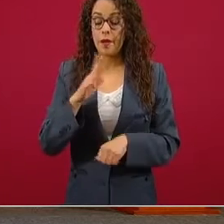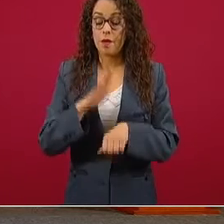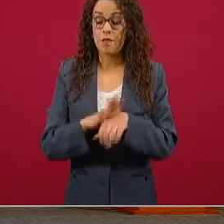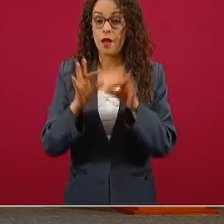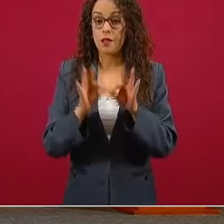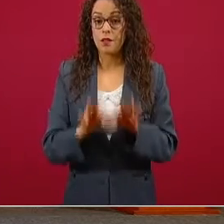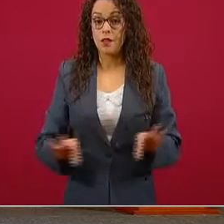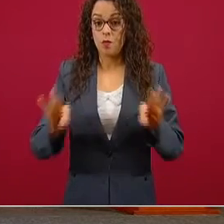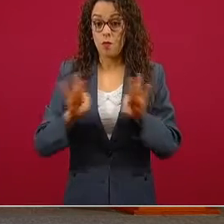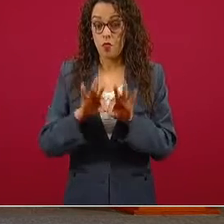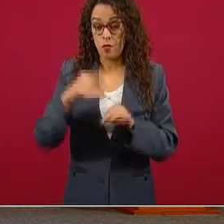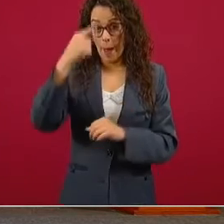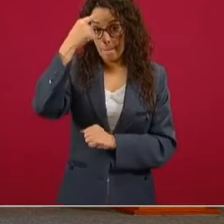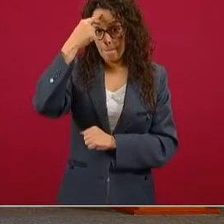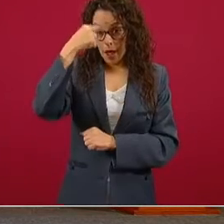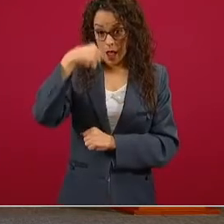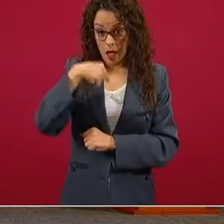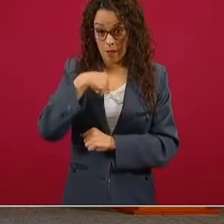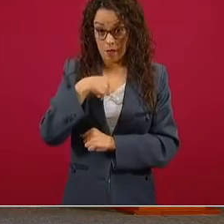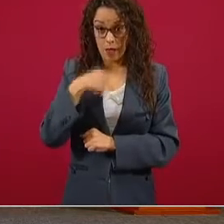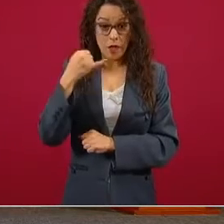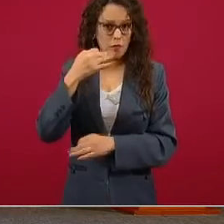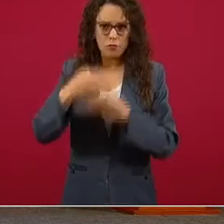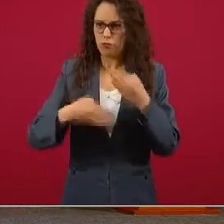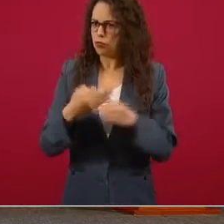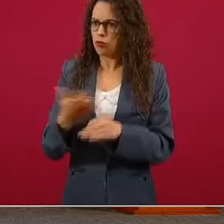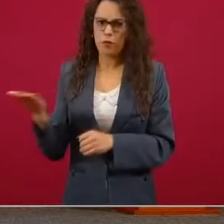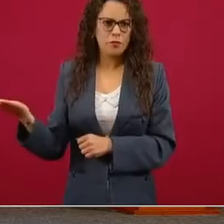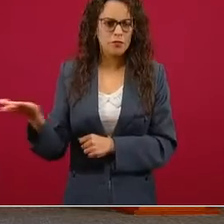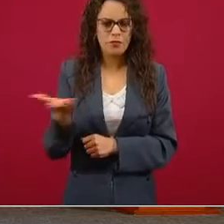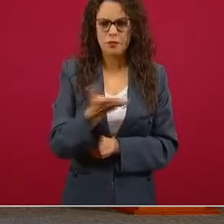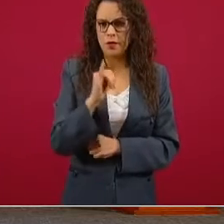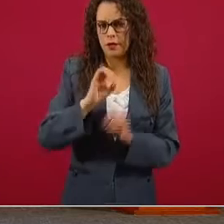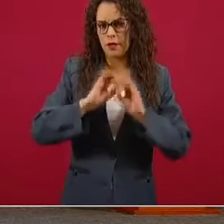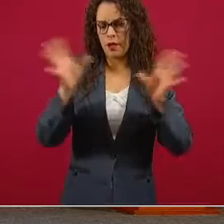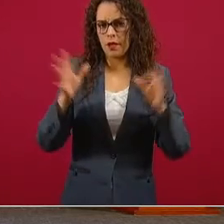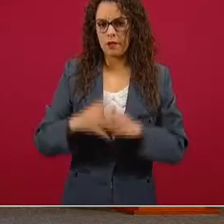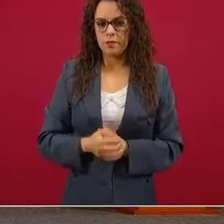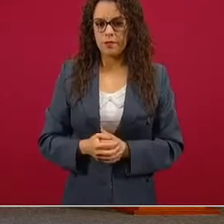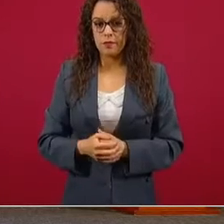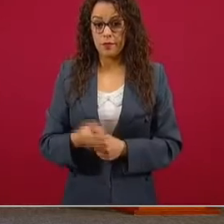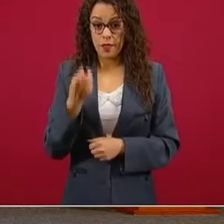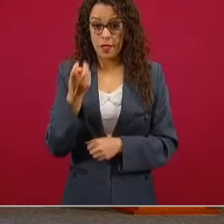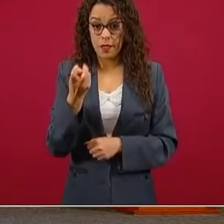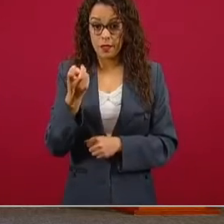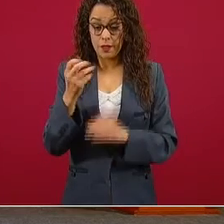importante para mí y para todos, pues, desde luego, es esto: